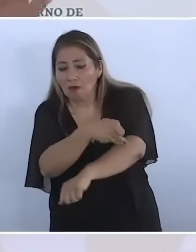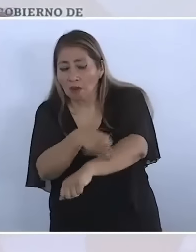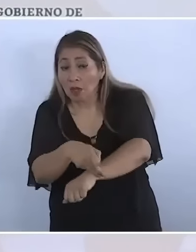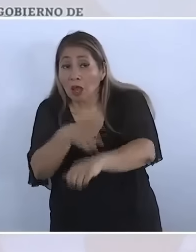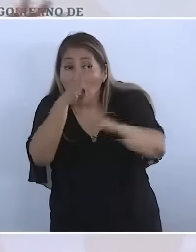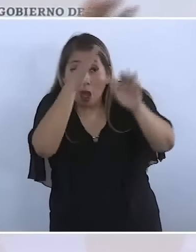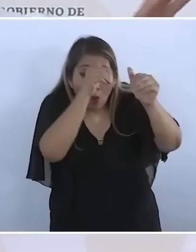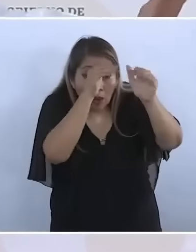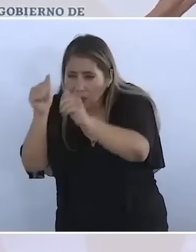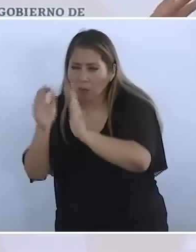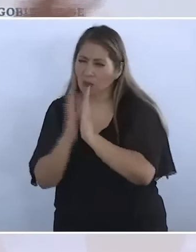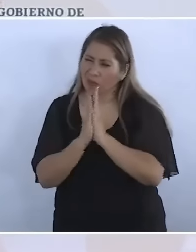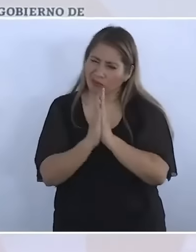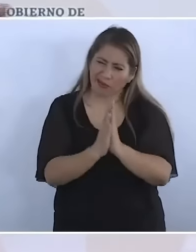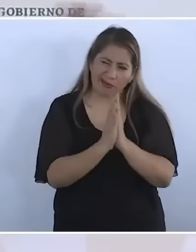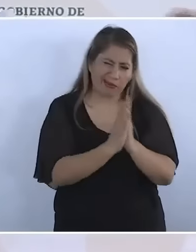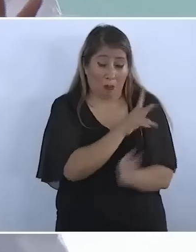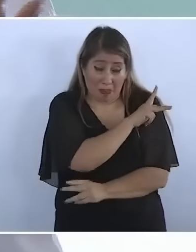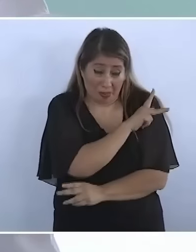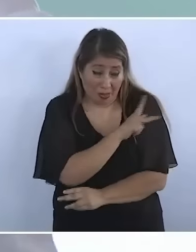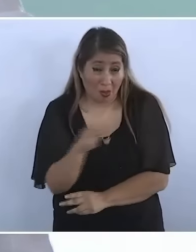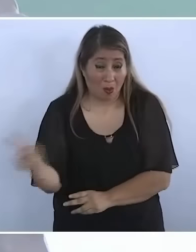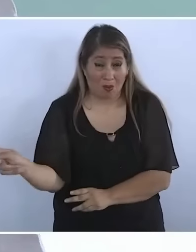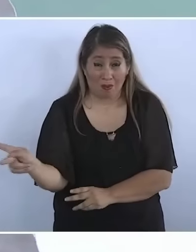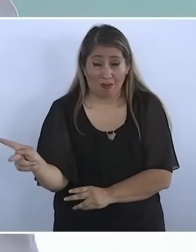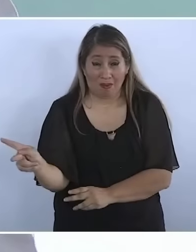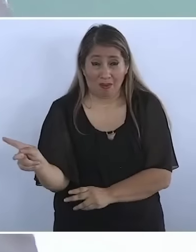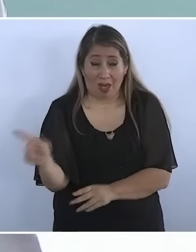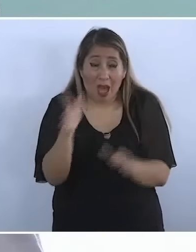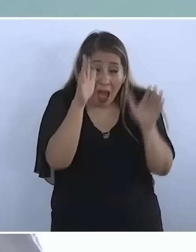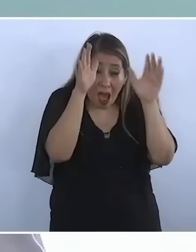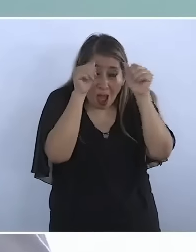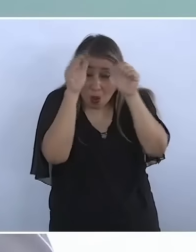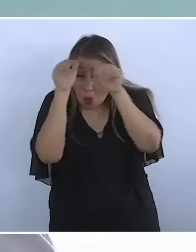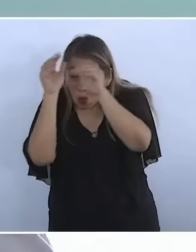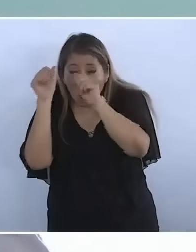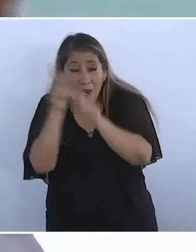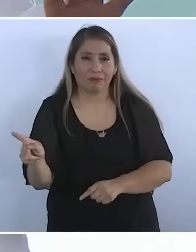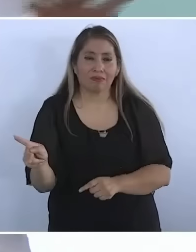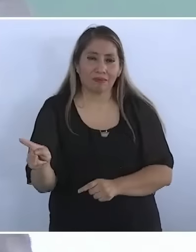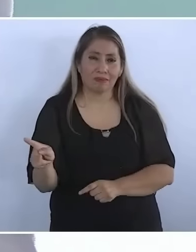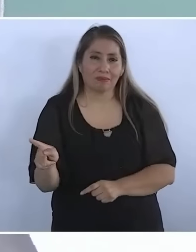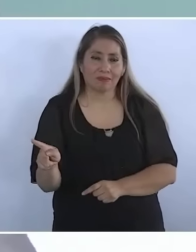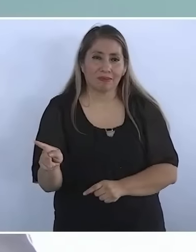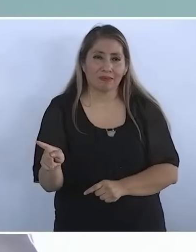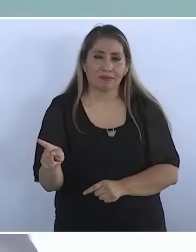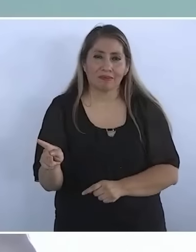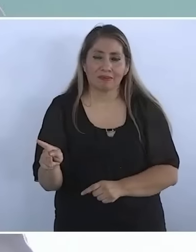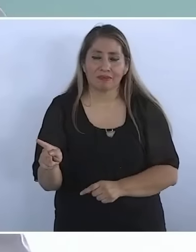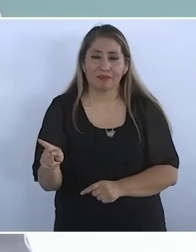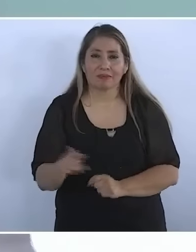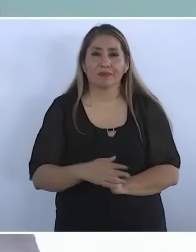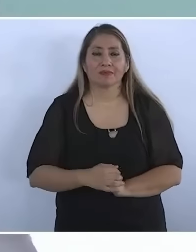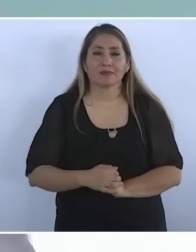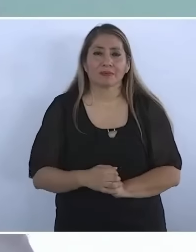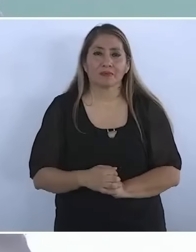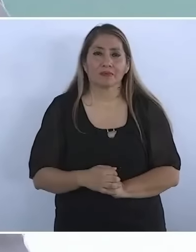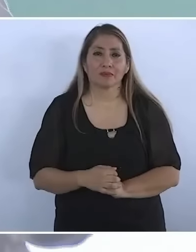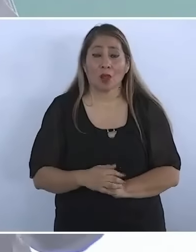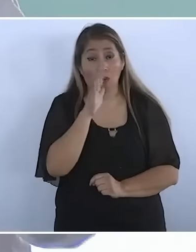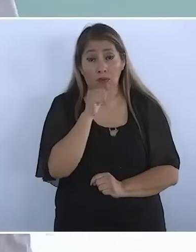Eso es lo único que les pido. Si no hay ese acuerdo, eso que llaman consenso, entonces